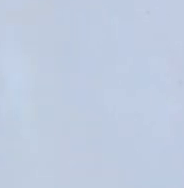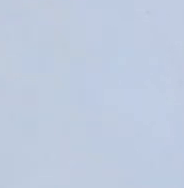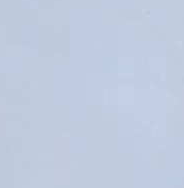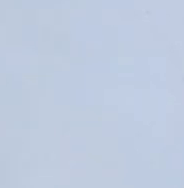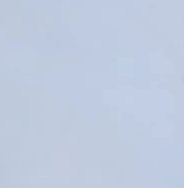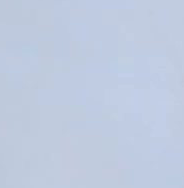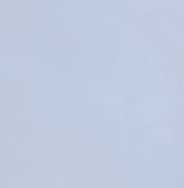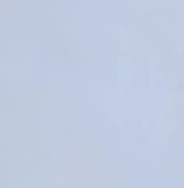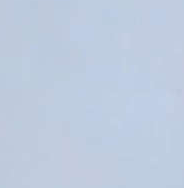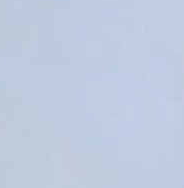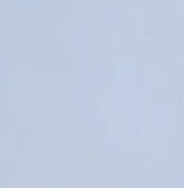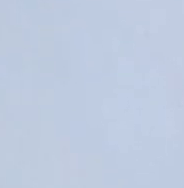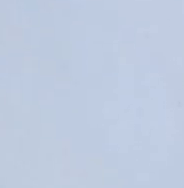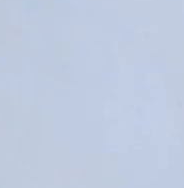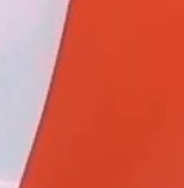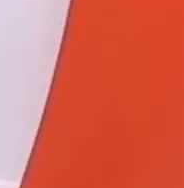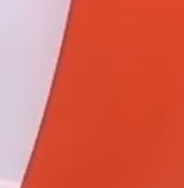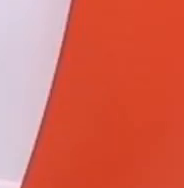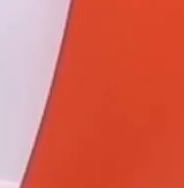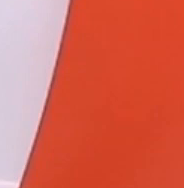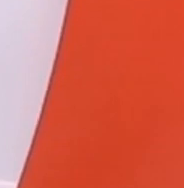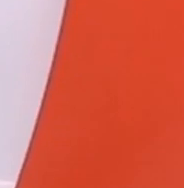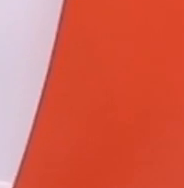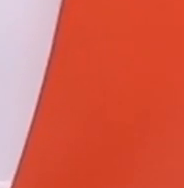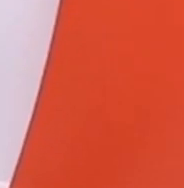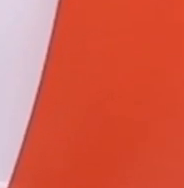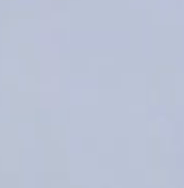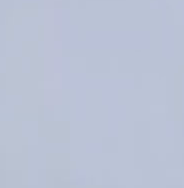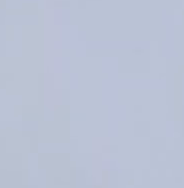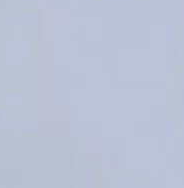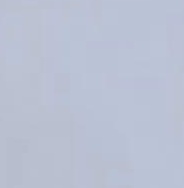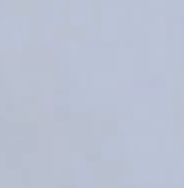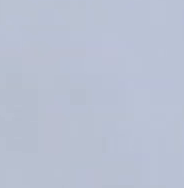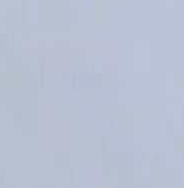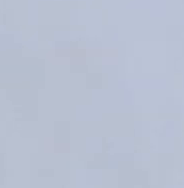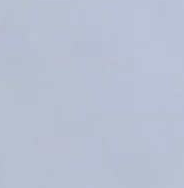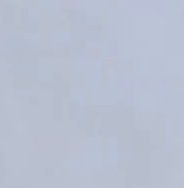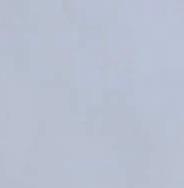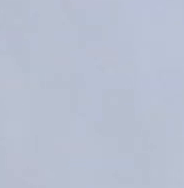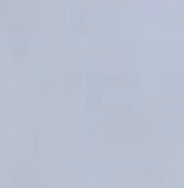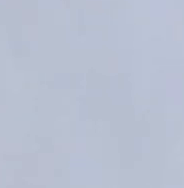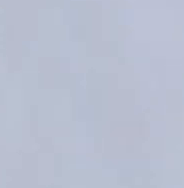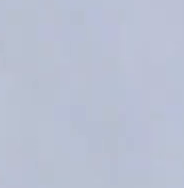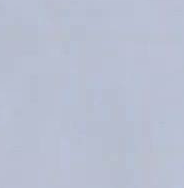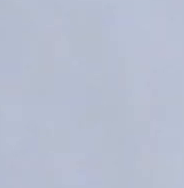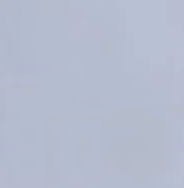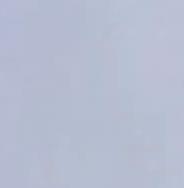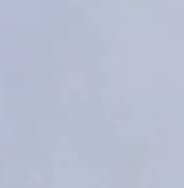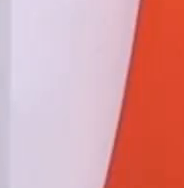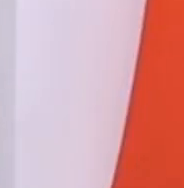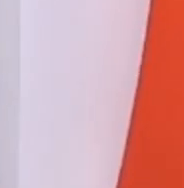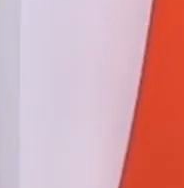Tomando como referencia ese trazo inicial que realizamos,